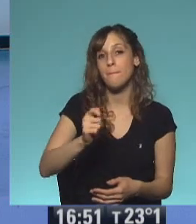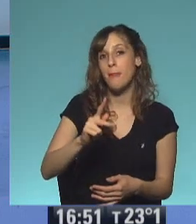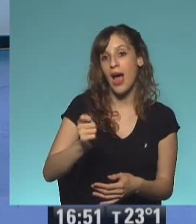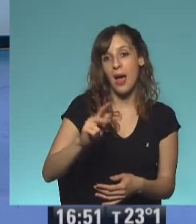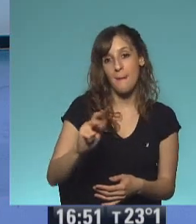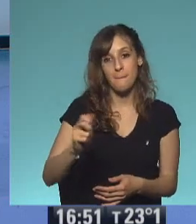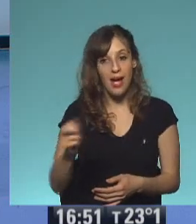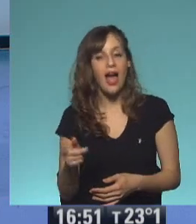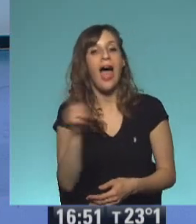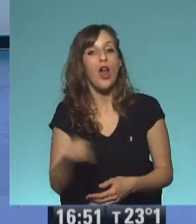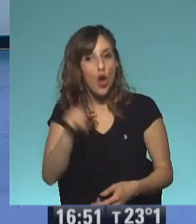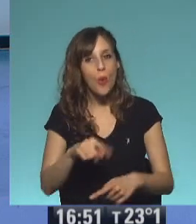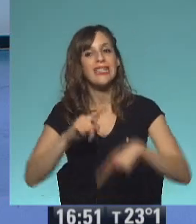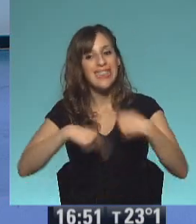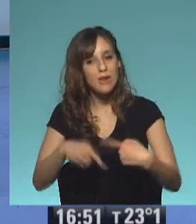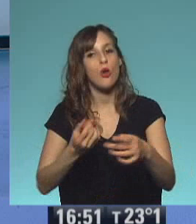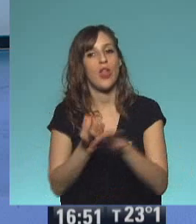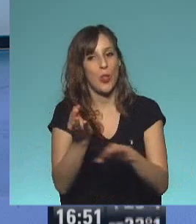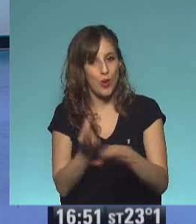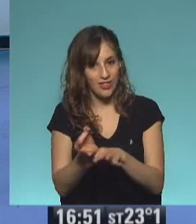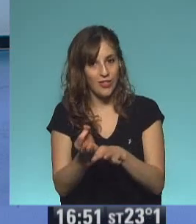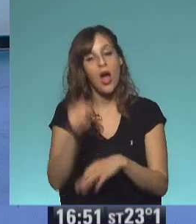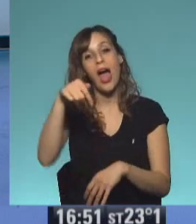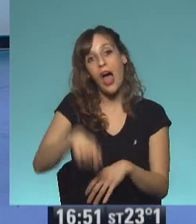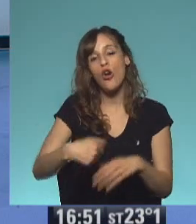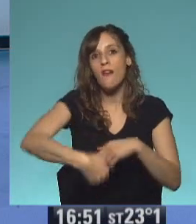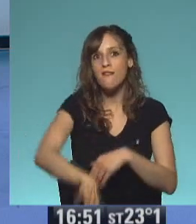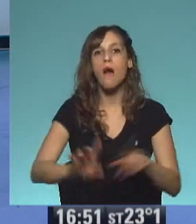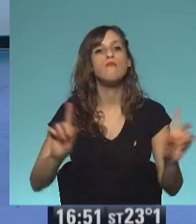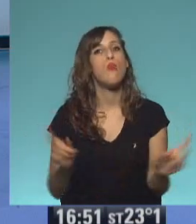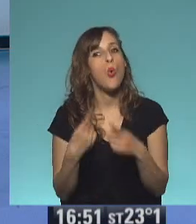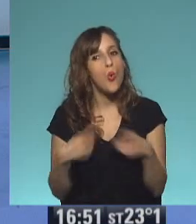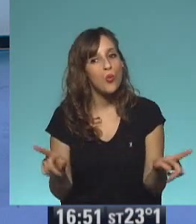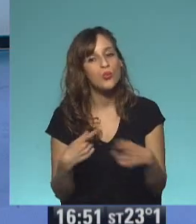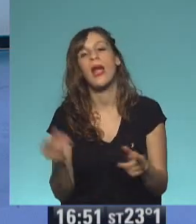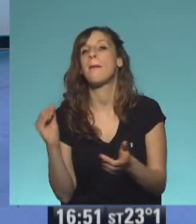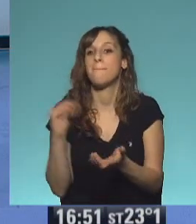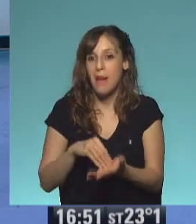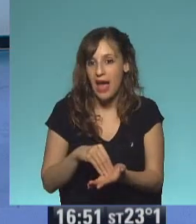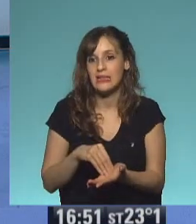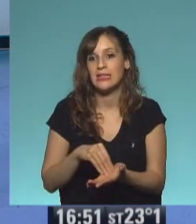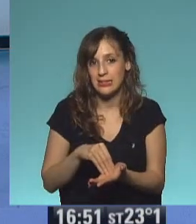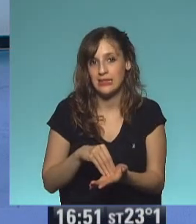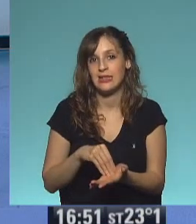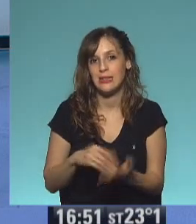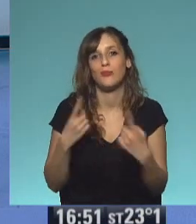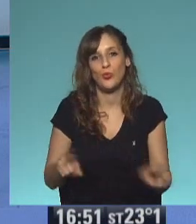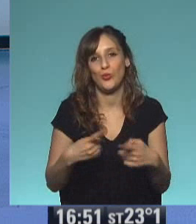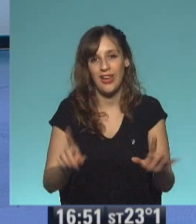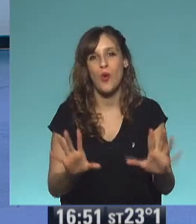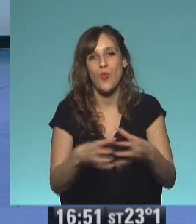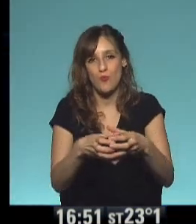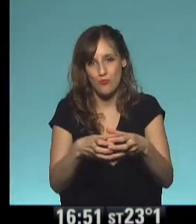arroba te de jong bajo pública y ahora vamos a ver otros músicos increíbles que a mí me encantan que son urraca y enseguida